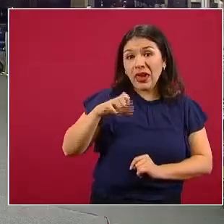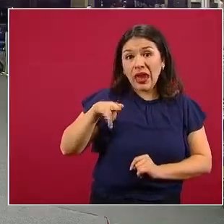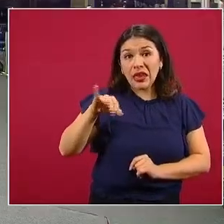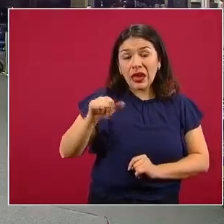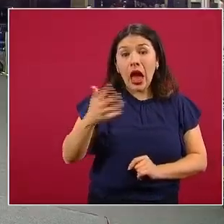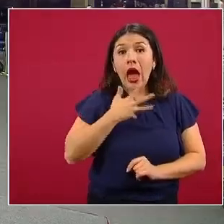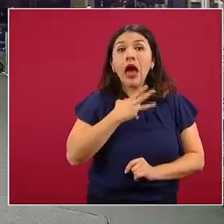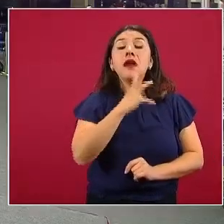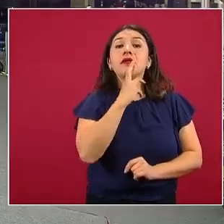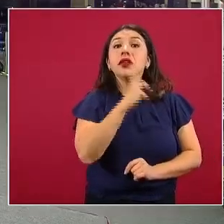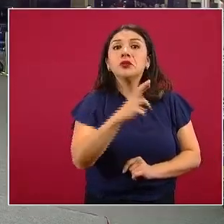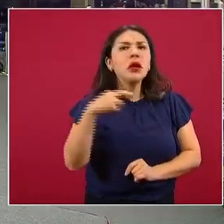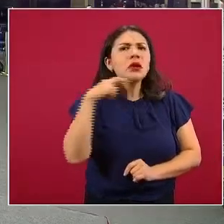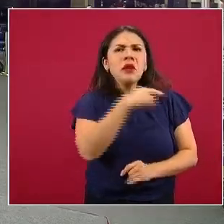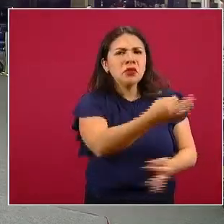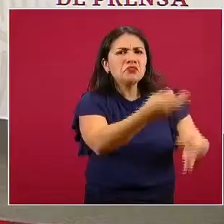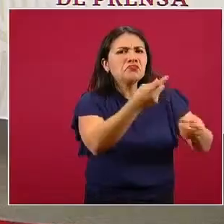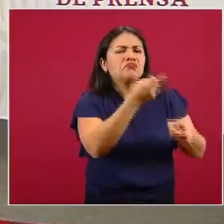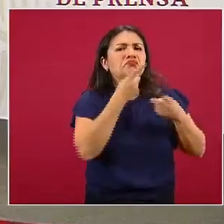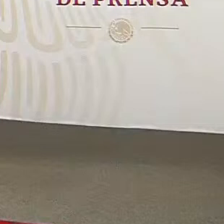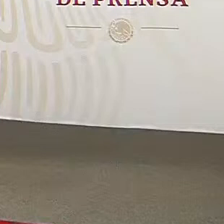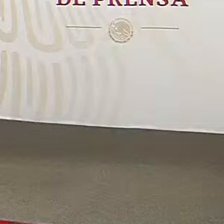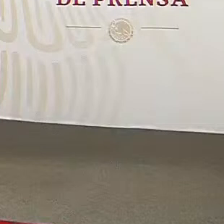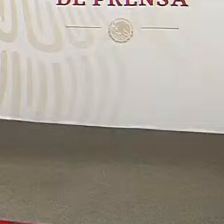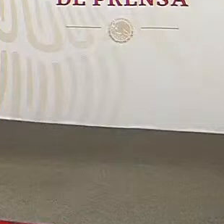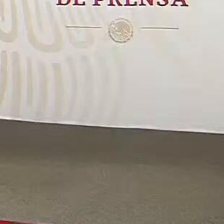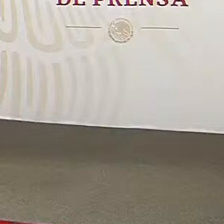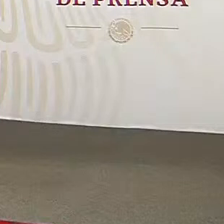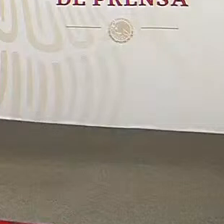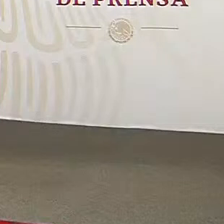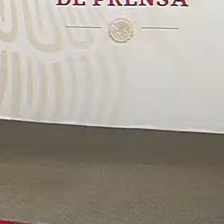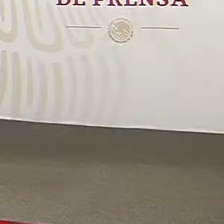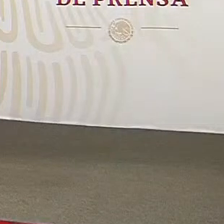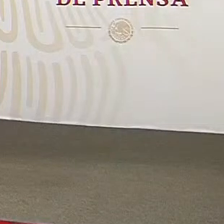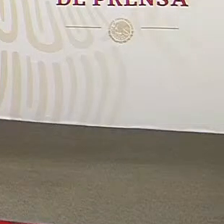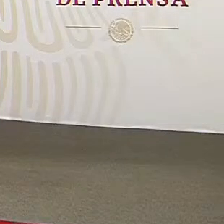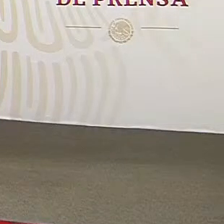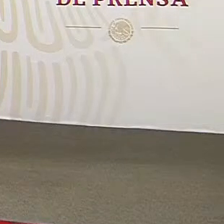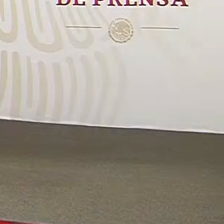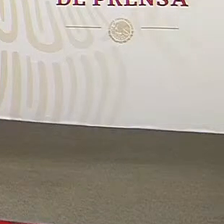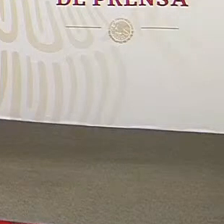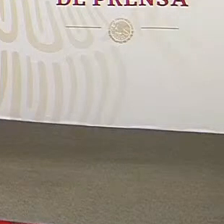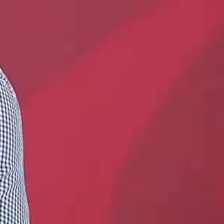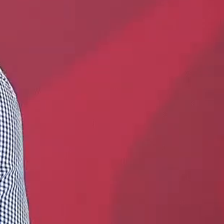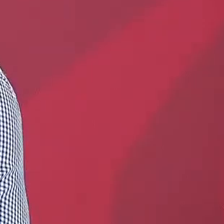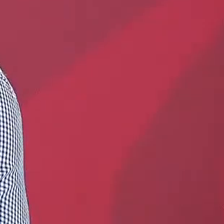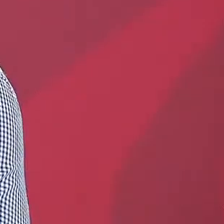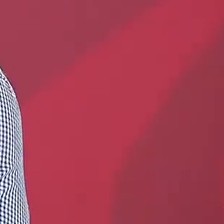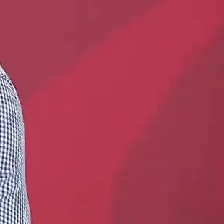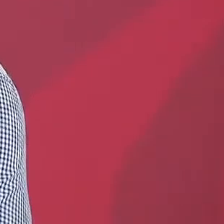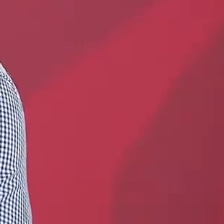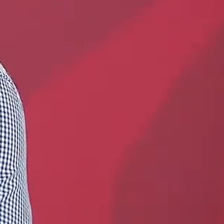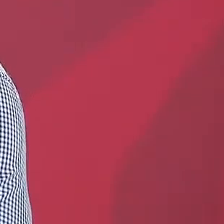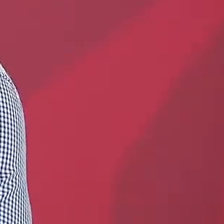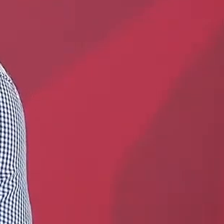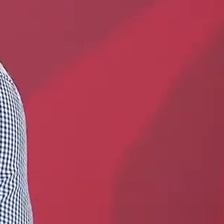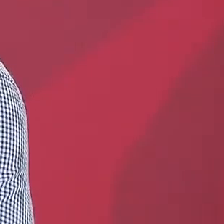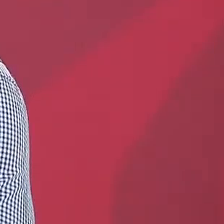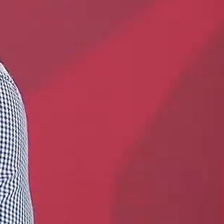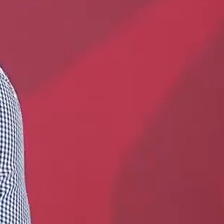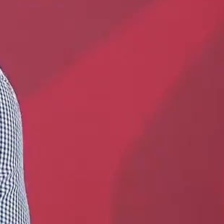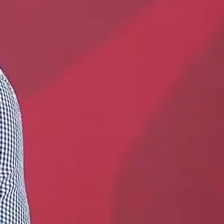resultado lo obtienen inmediatamente en los siguientes 30 minutos, en la siguiente media hora, ese resultado ellos pueden